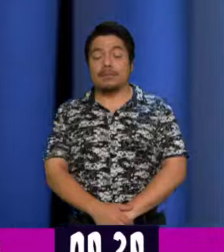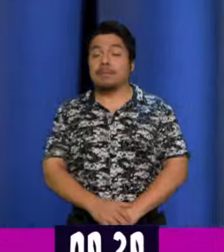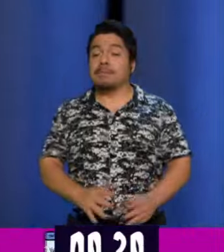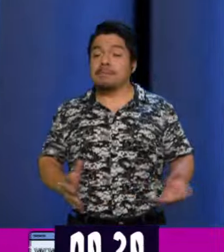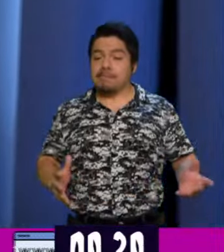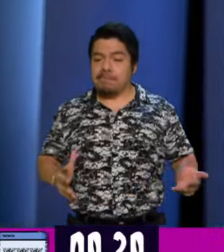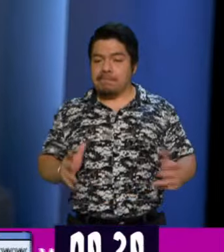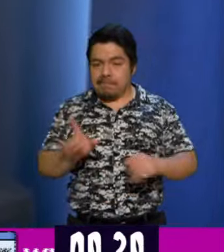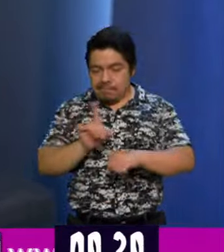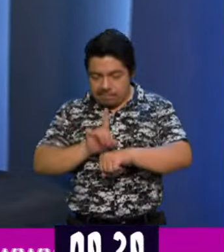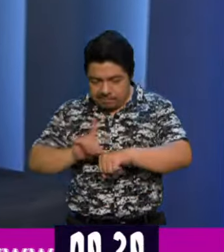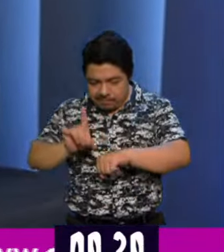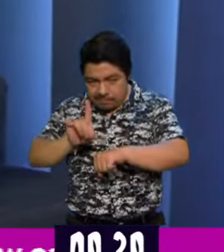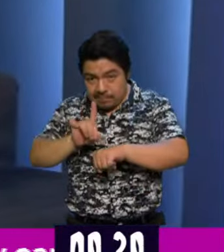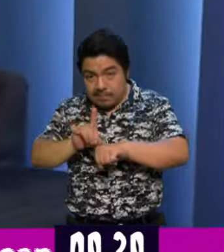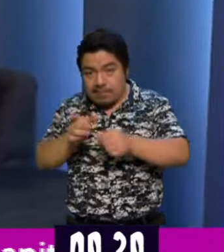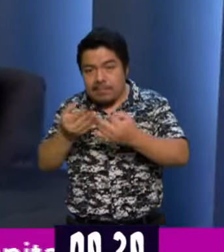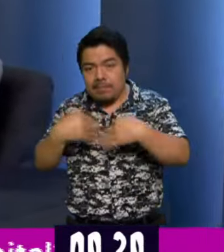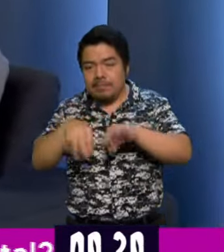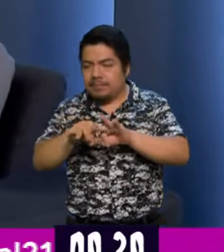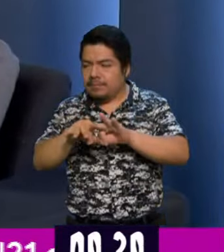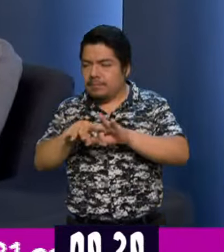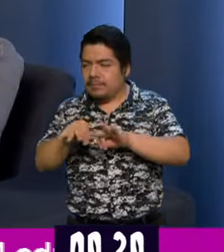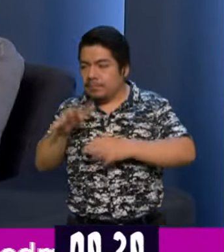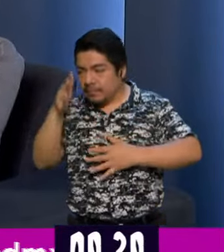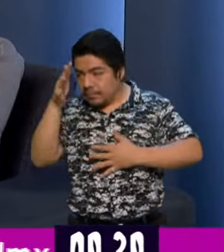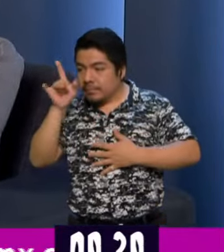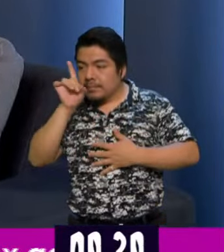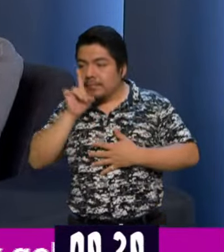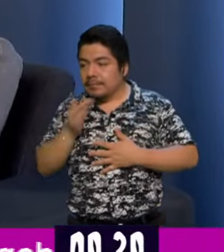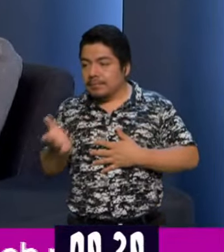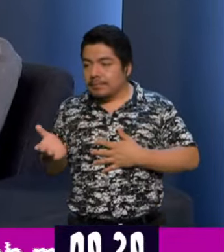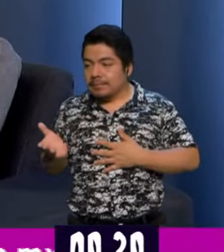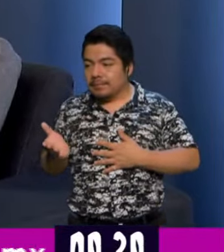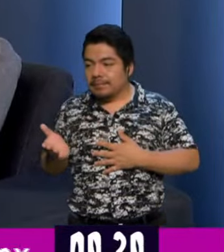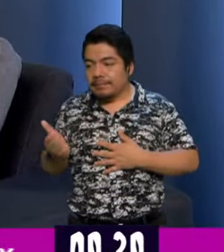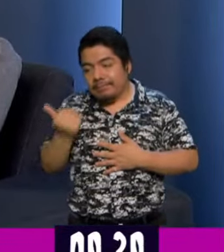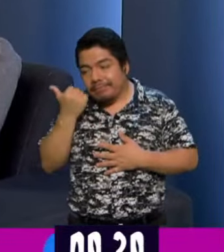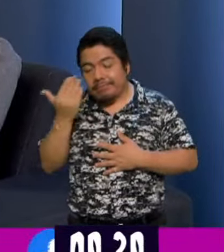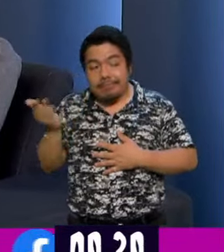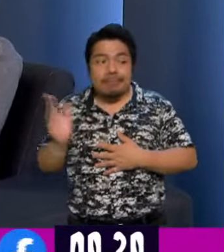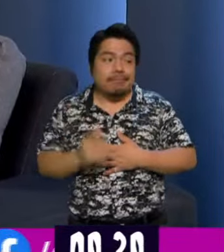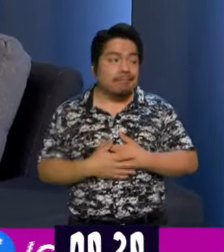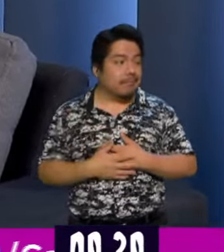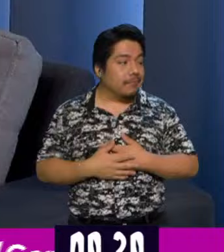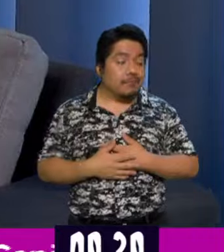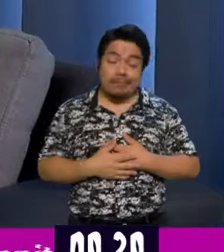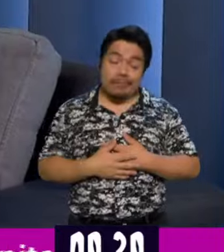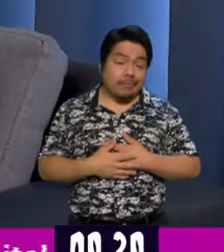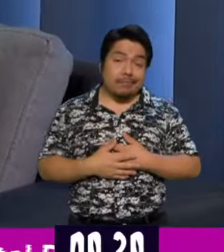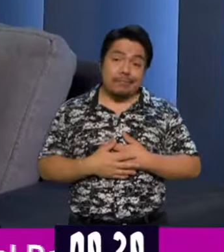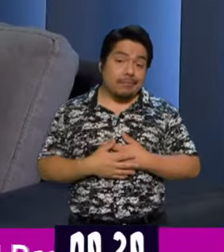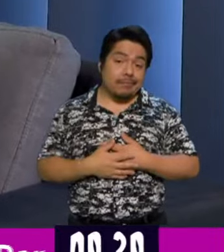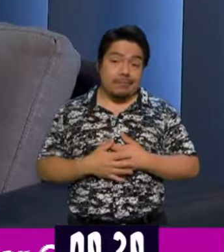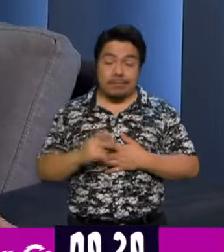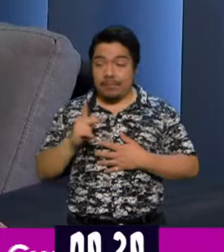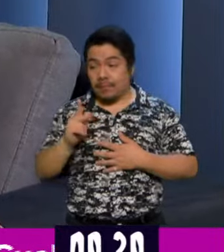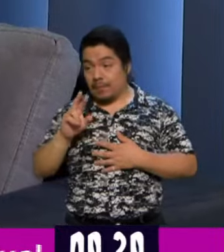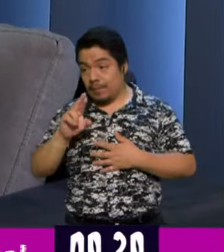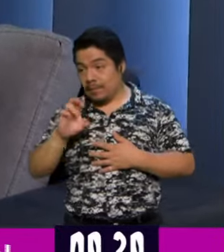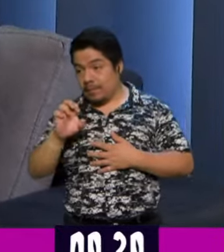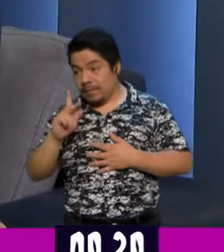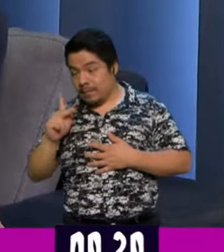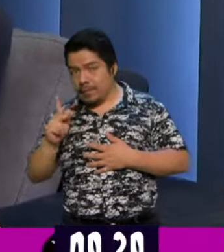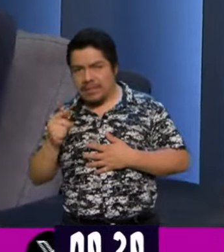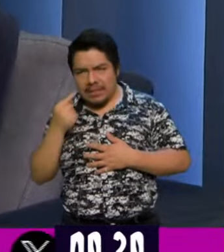Después de un día tan importante en la señora. Ahí cuando quiera seguir trabajando. Es que estoy viendo cómo avanza el prep en esas. Pero que decían